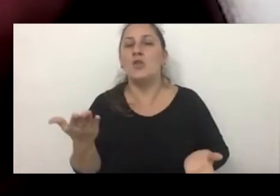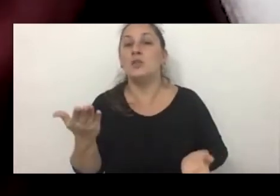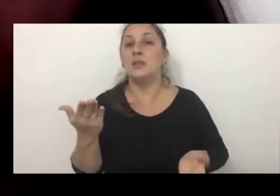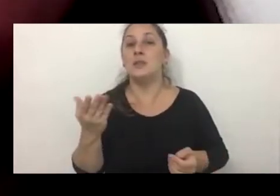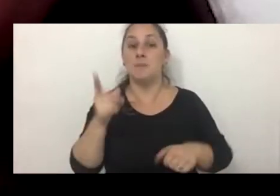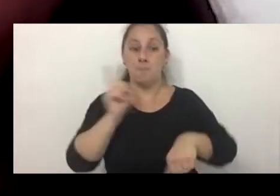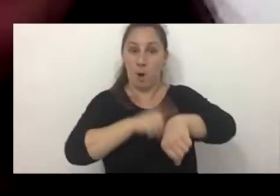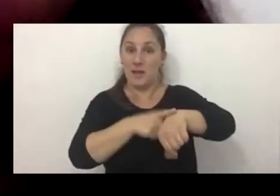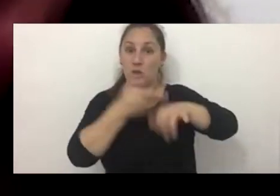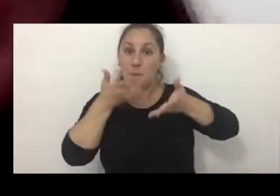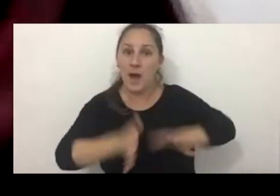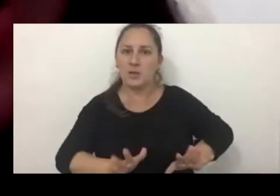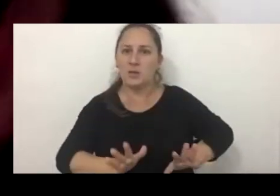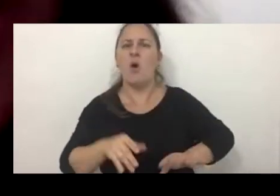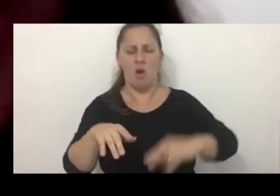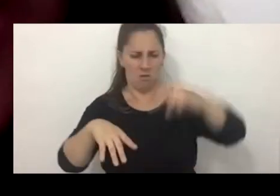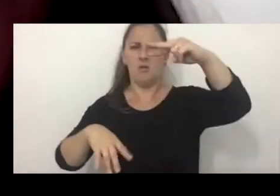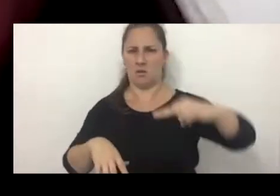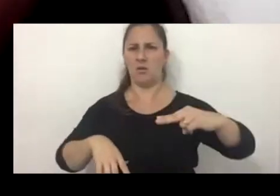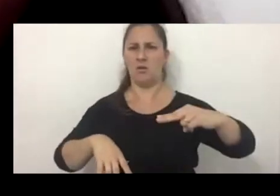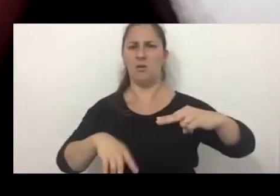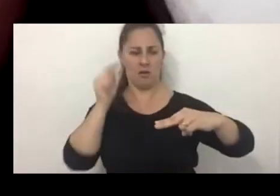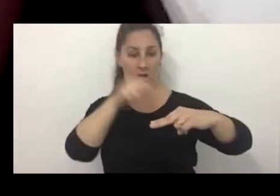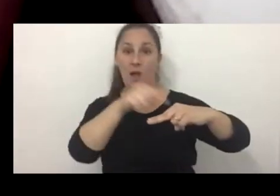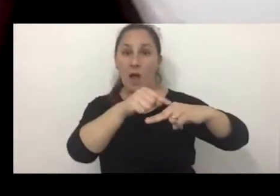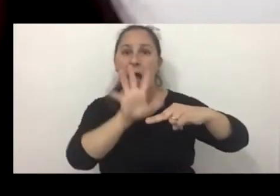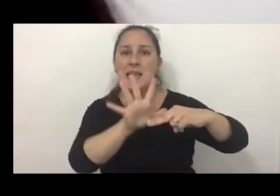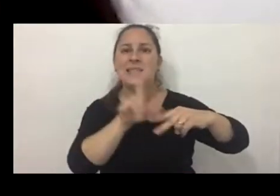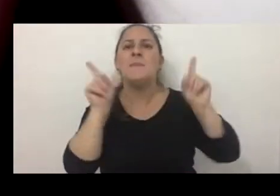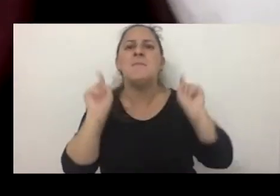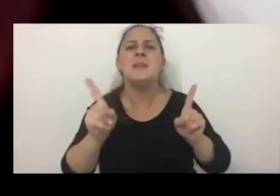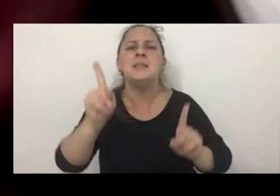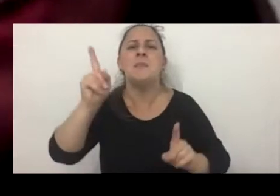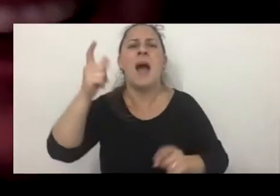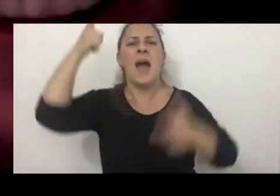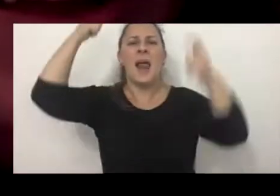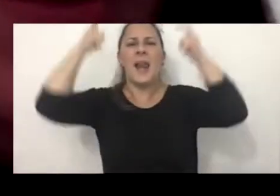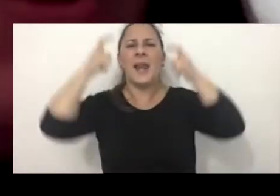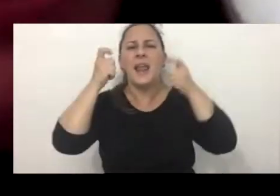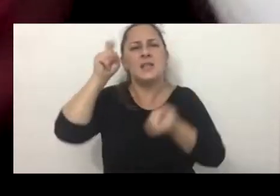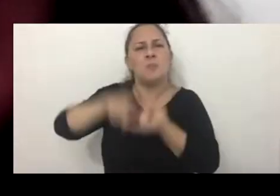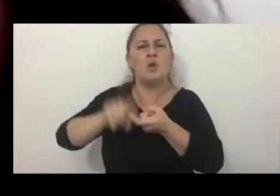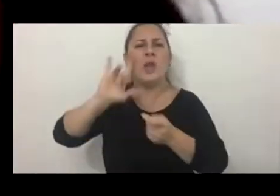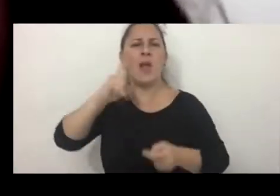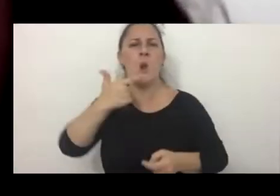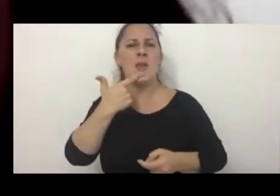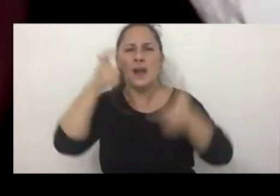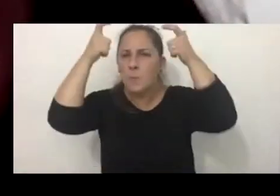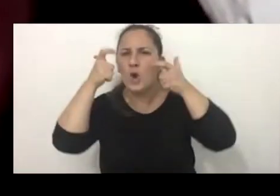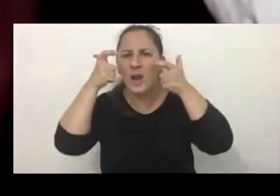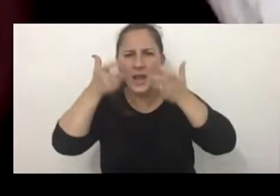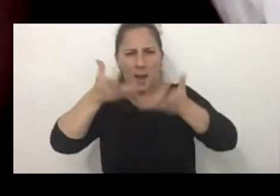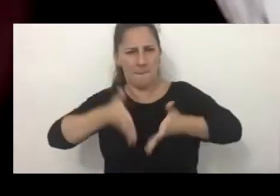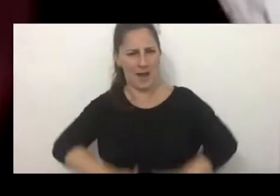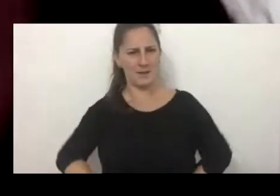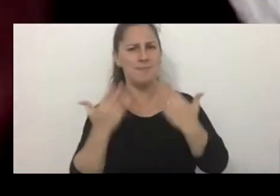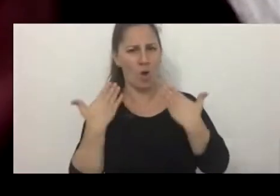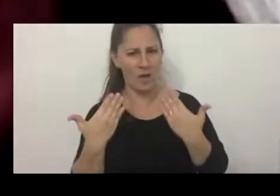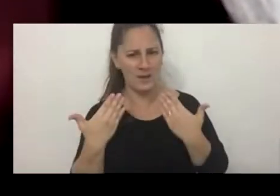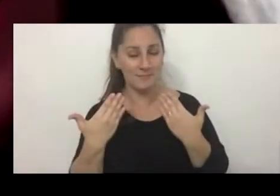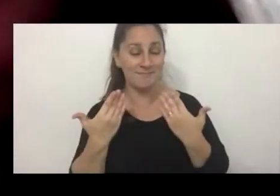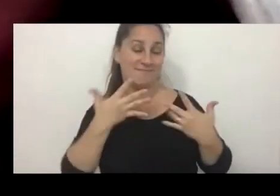digamos, sugerido que la mujer se acostara para poder desde su sillón observar el nacimiento de sus hijos, y que eso